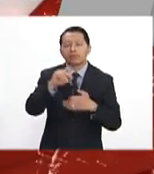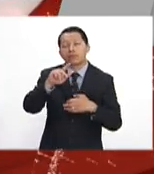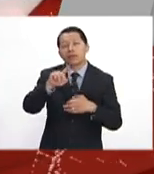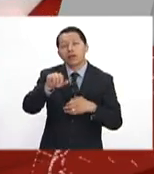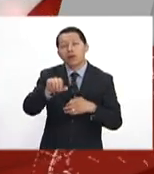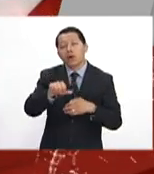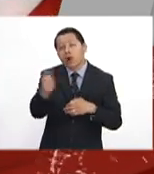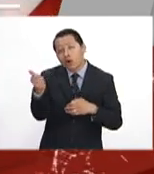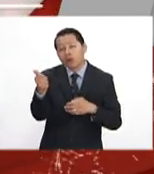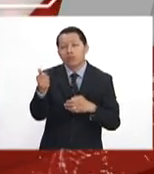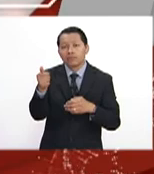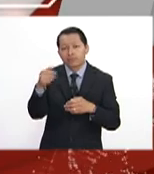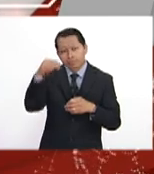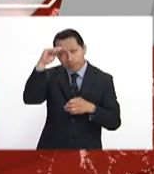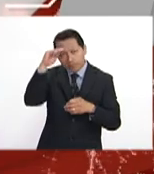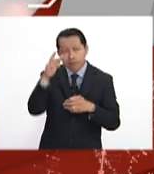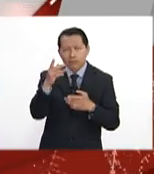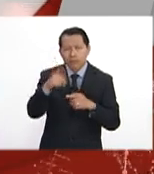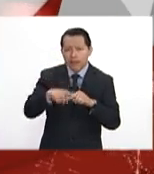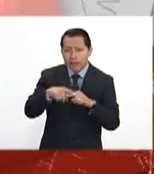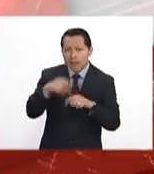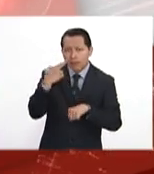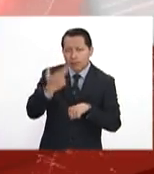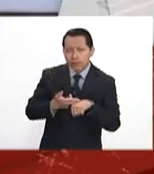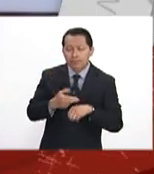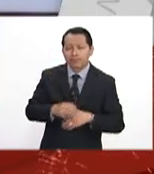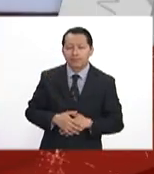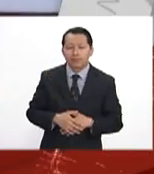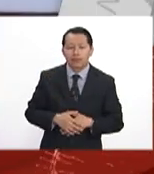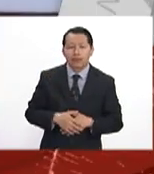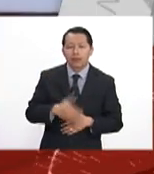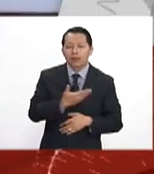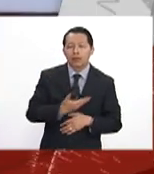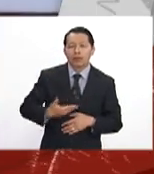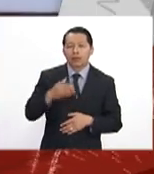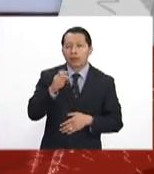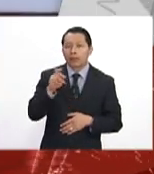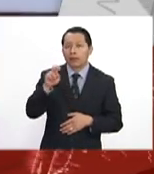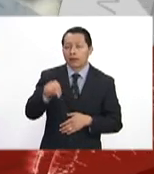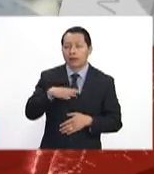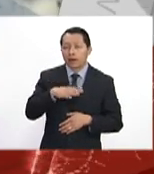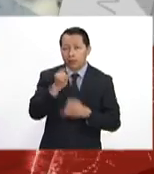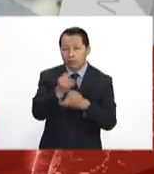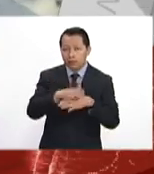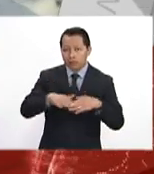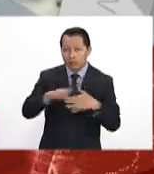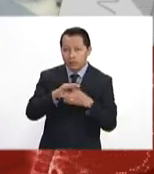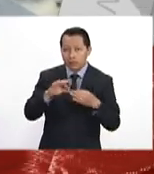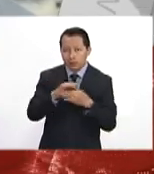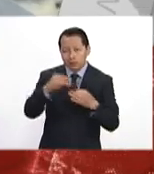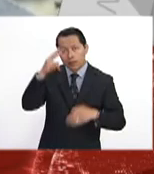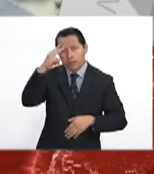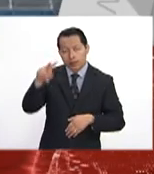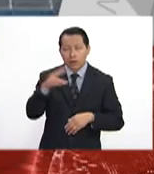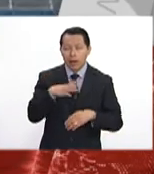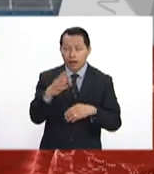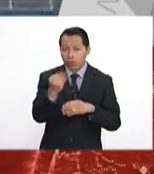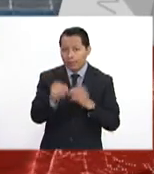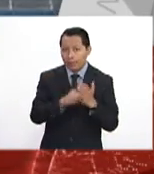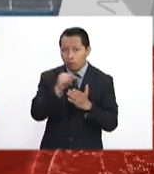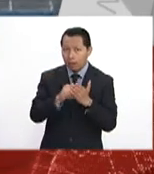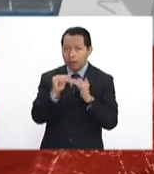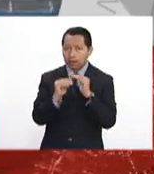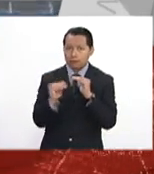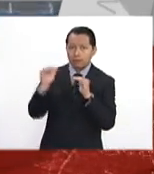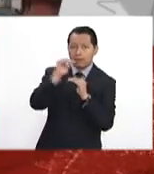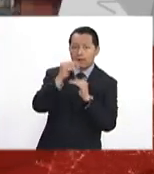ver el deslindar responsabilidades. El presidente Enrique Peña Nieto informó que México subió del 9º al